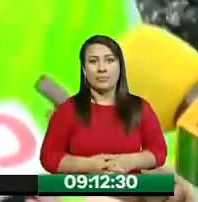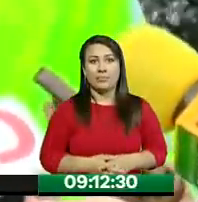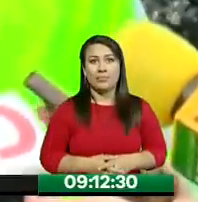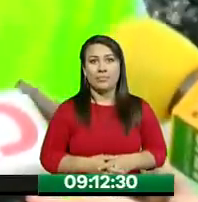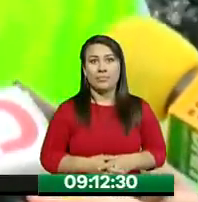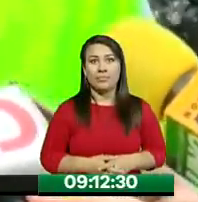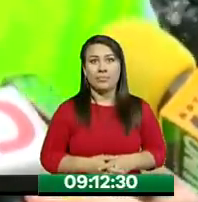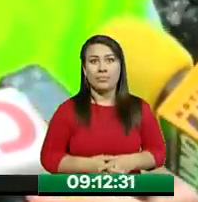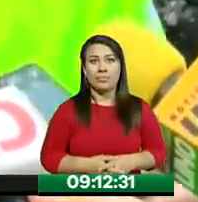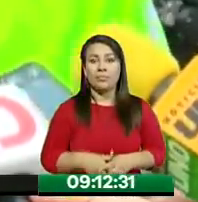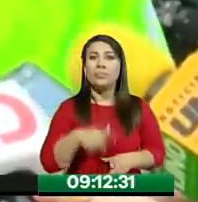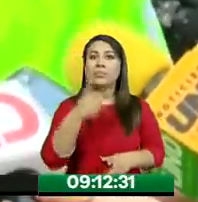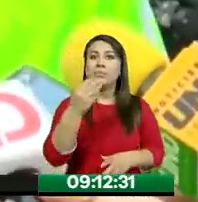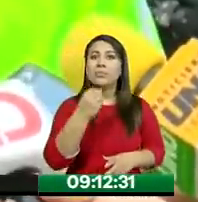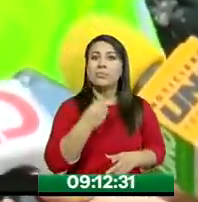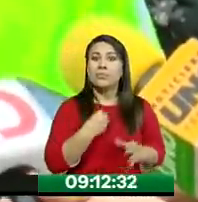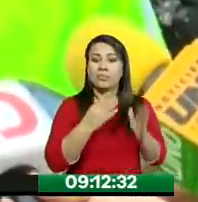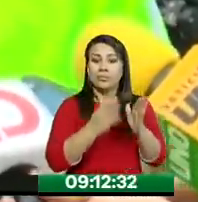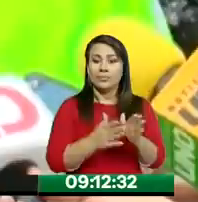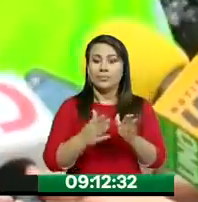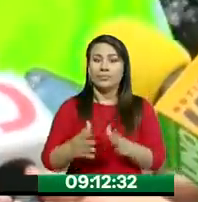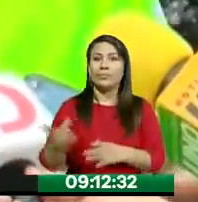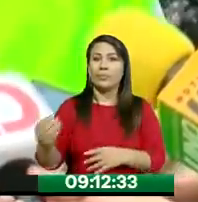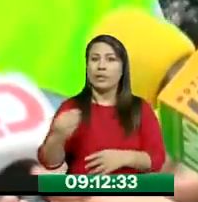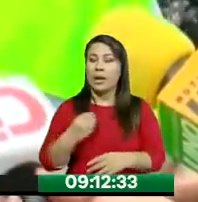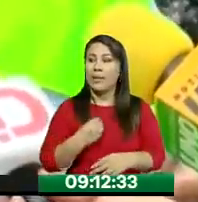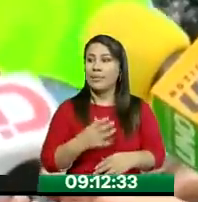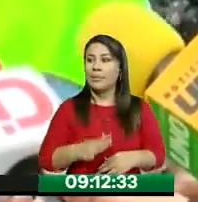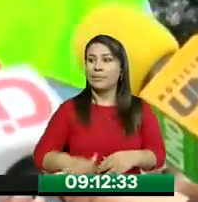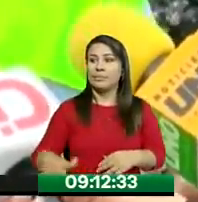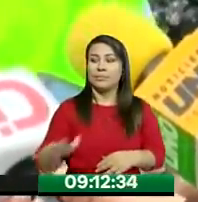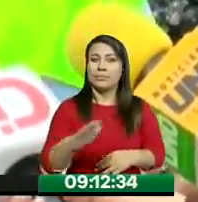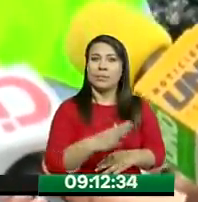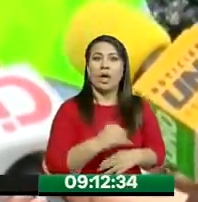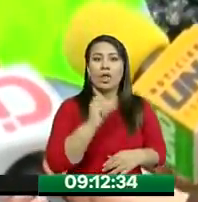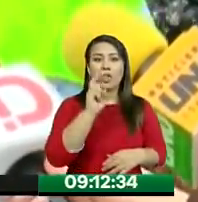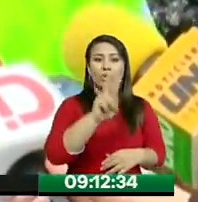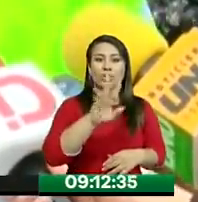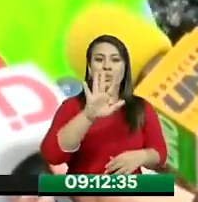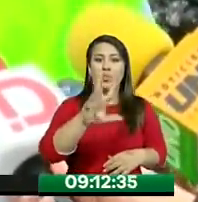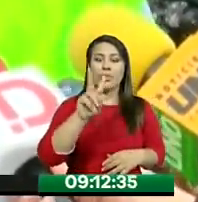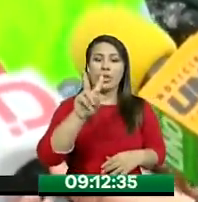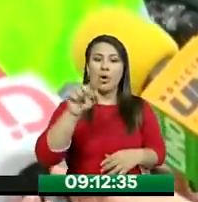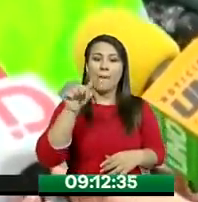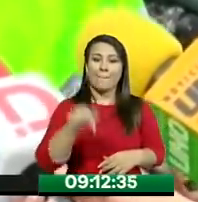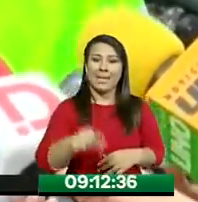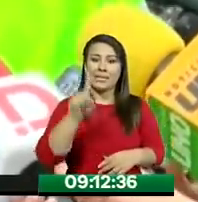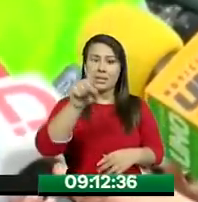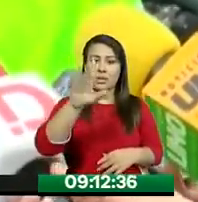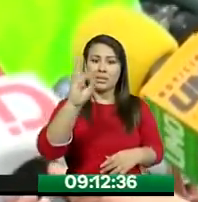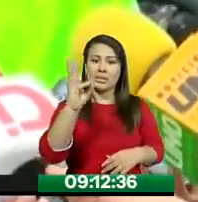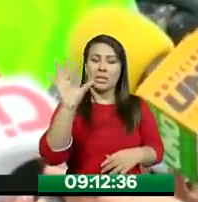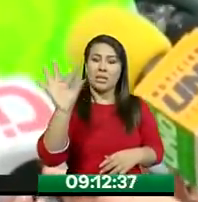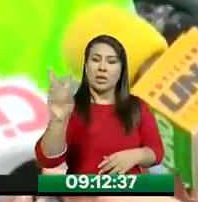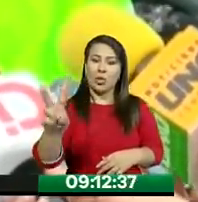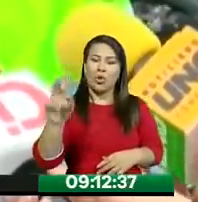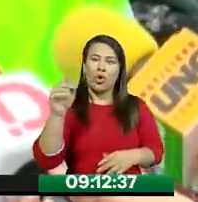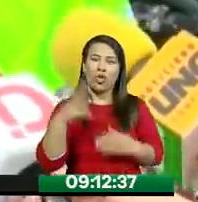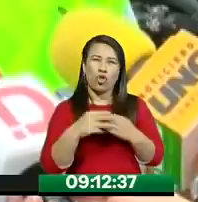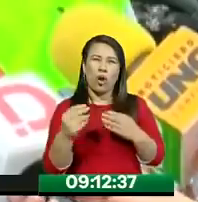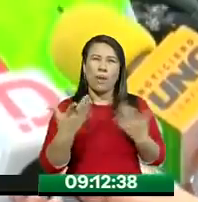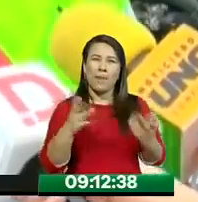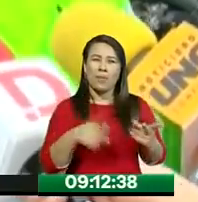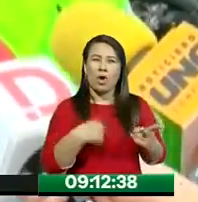La contaminación, como ustedes se dan cuenta, es en su totalidad. Y bueno, veamos qué va a pasar para